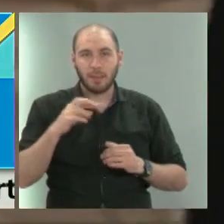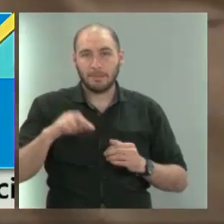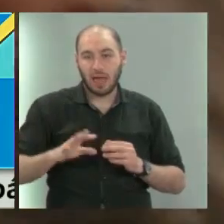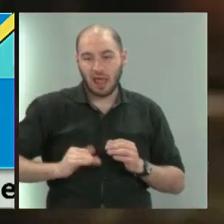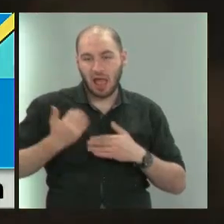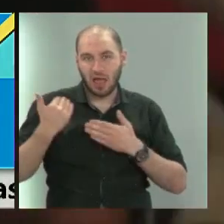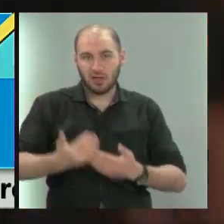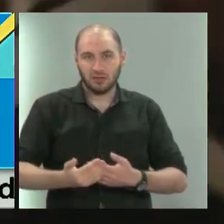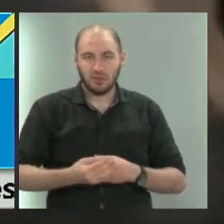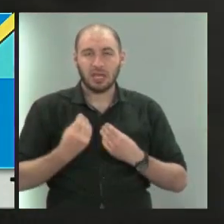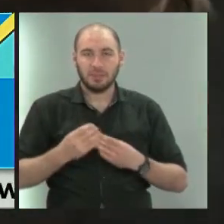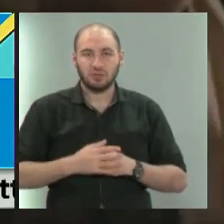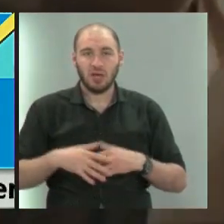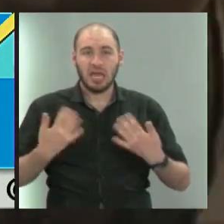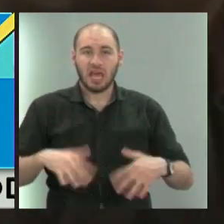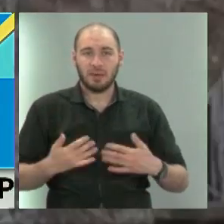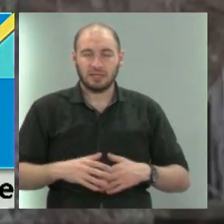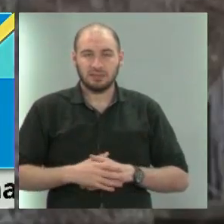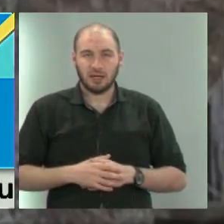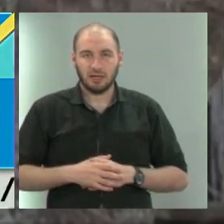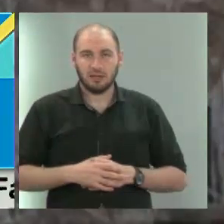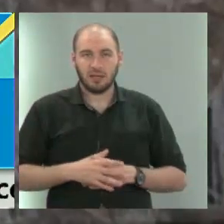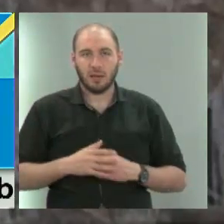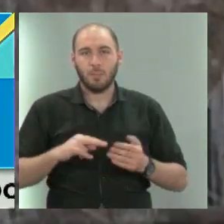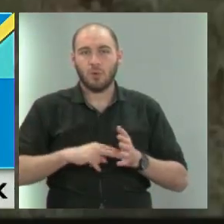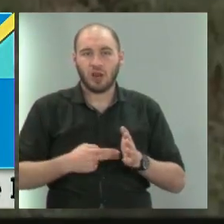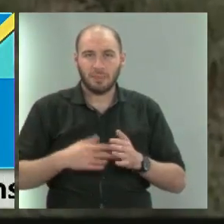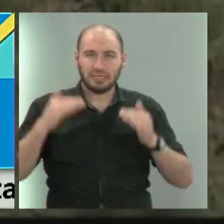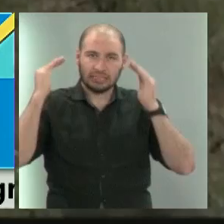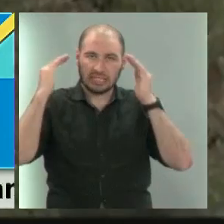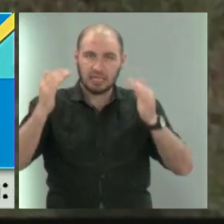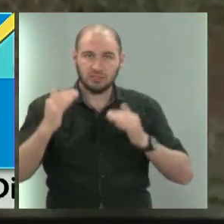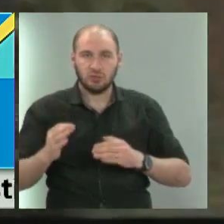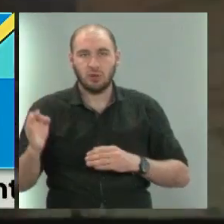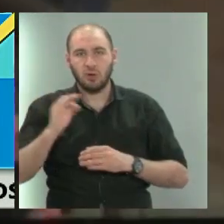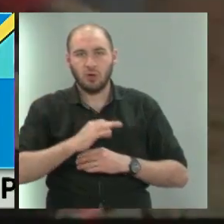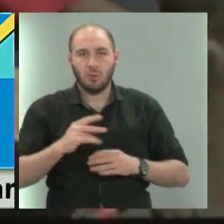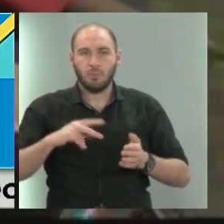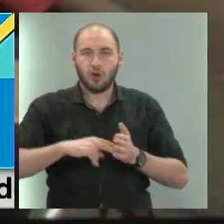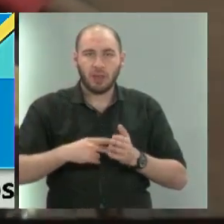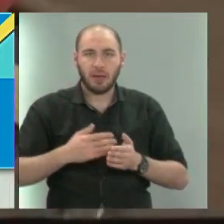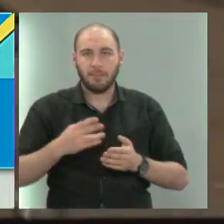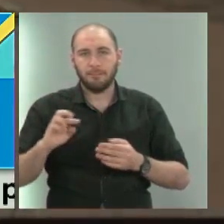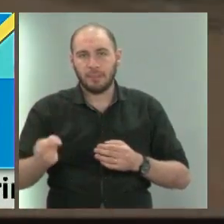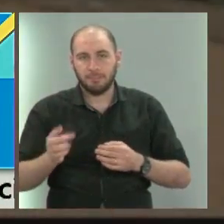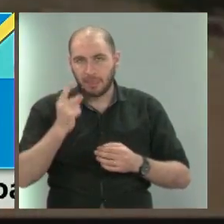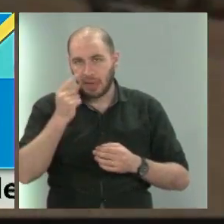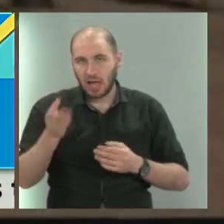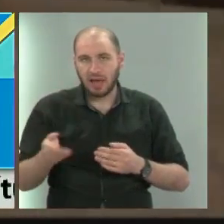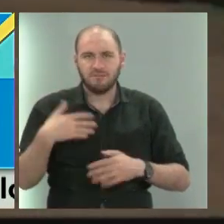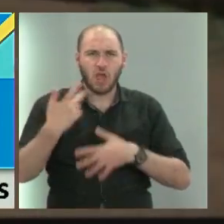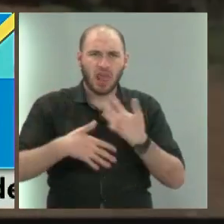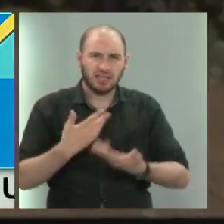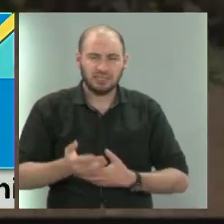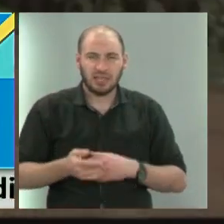para otro y se encuentra con la emergencia del problema del techo, del problema del papá, del problema de la